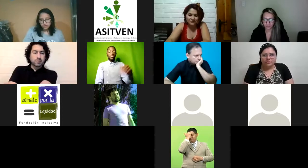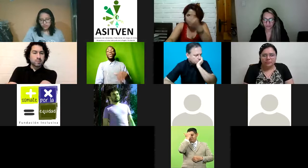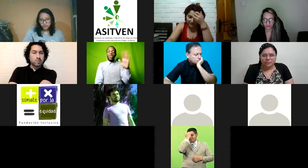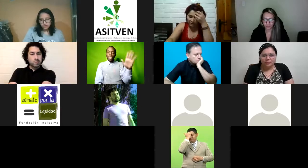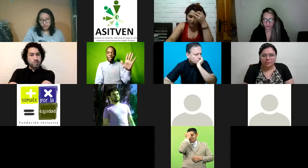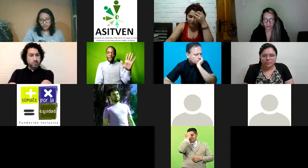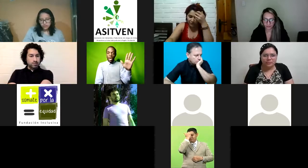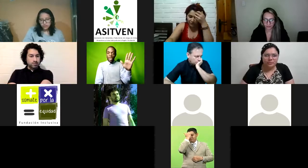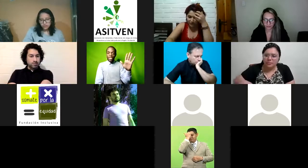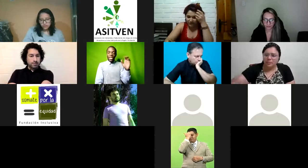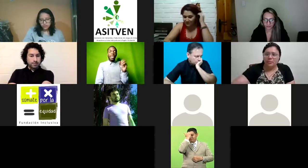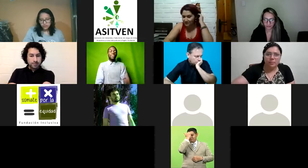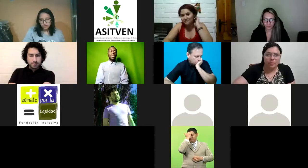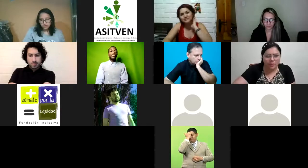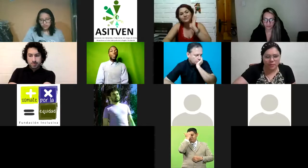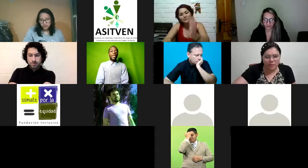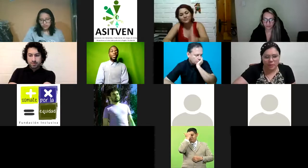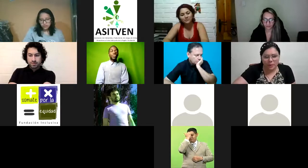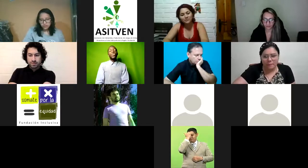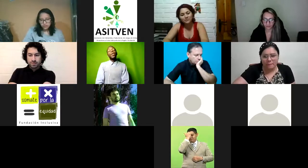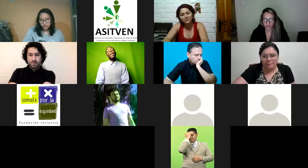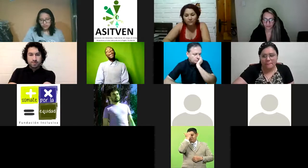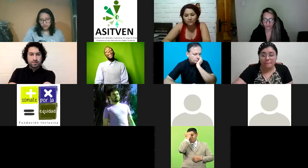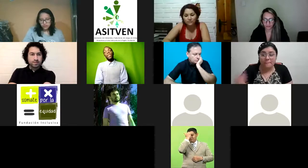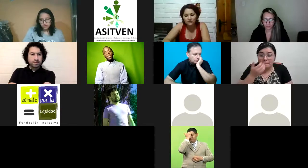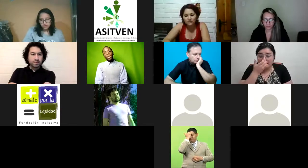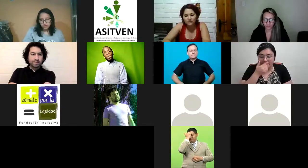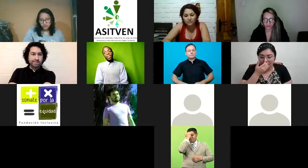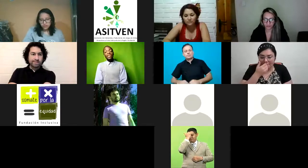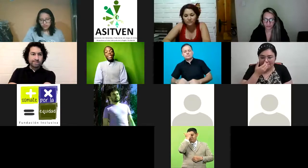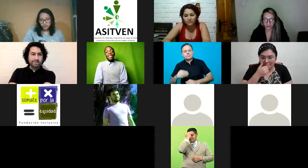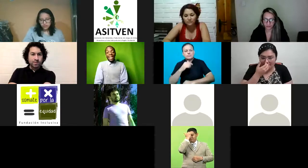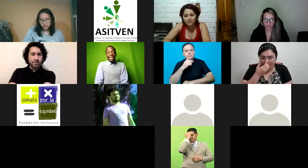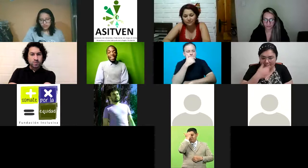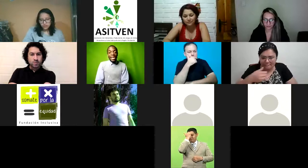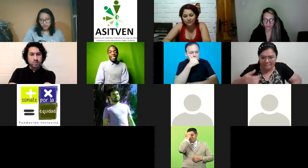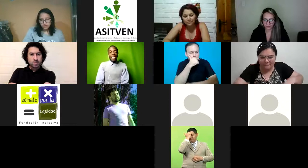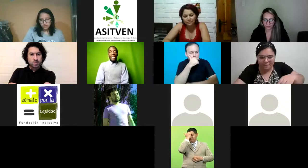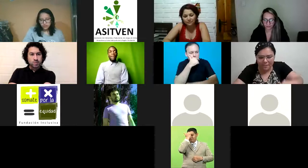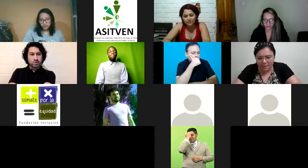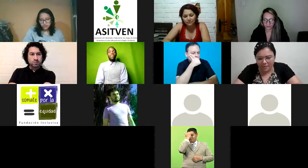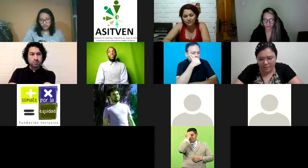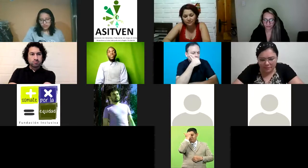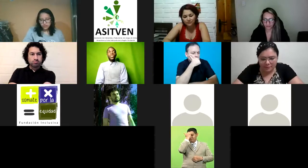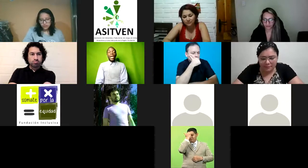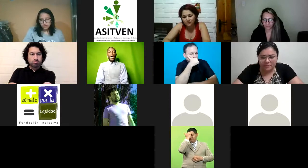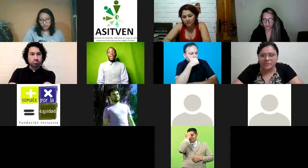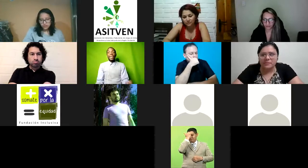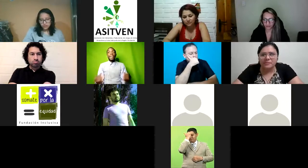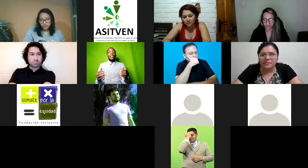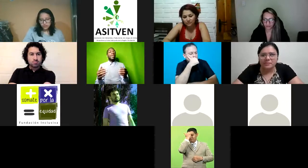perdón. Bueno, es que también lo hace la Federación Mundial de Sordos. Pero también Wesley, su interés es que, o